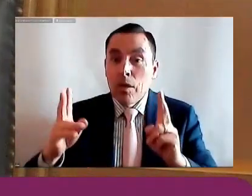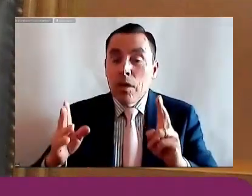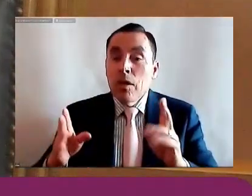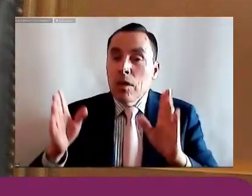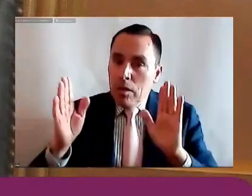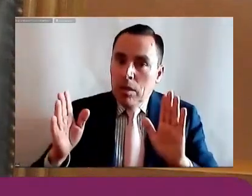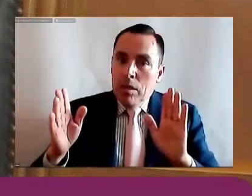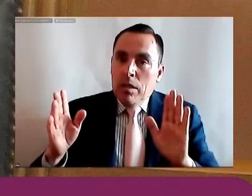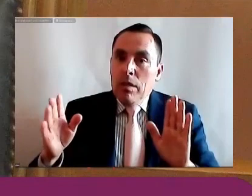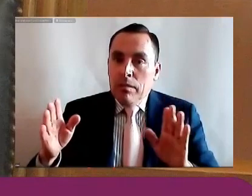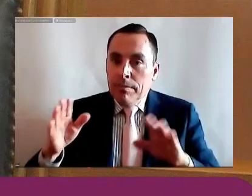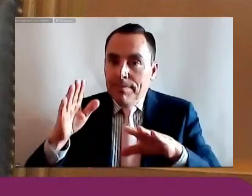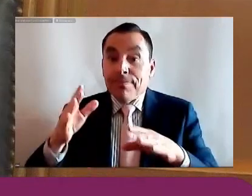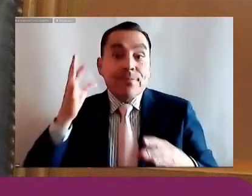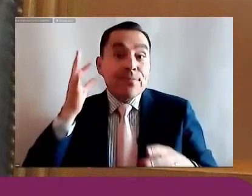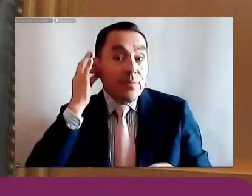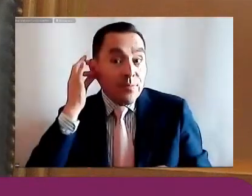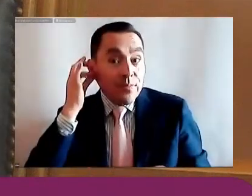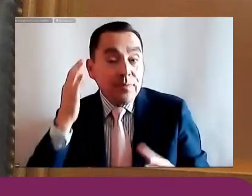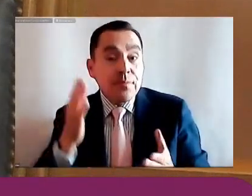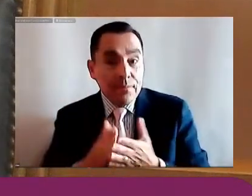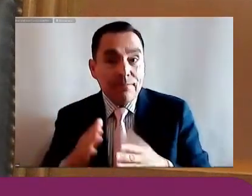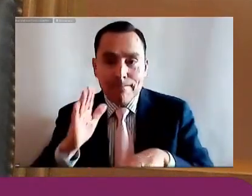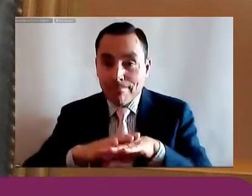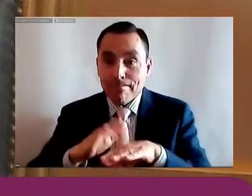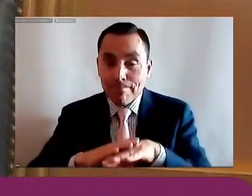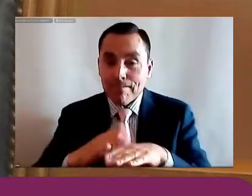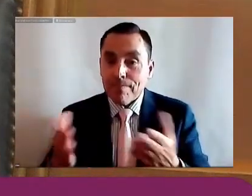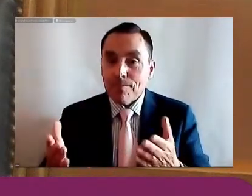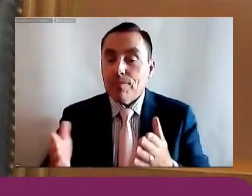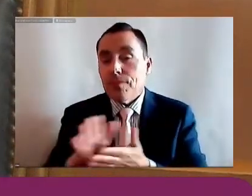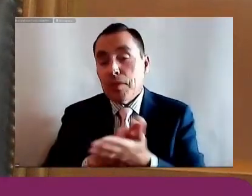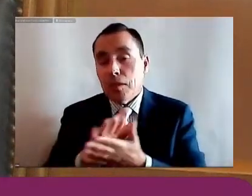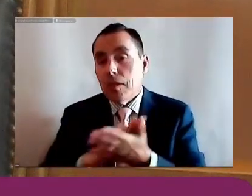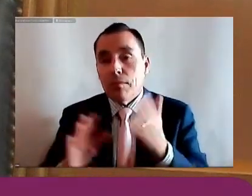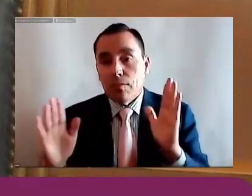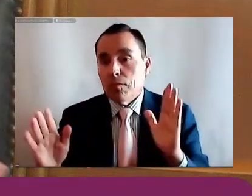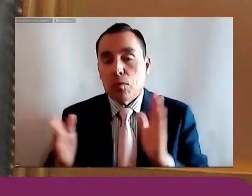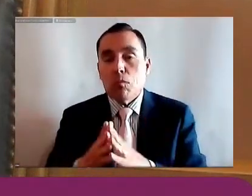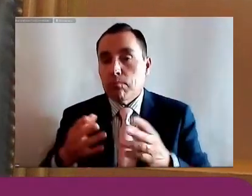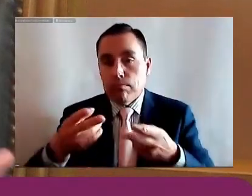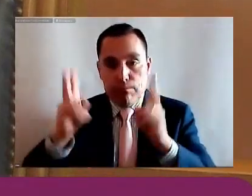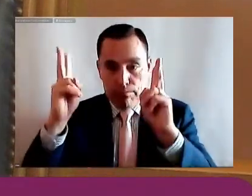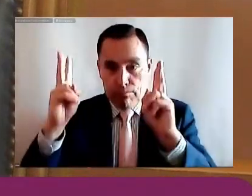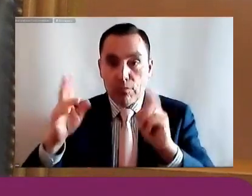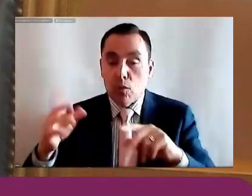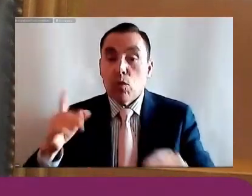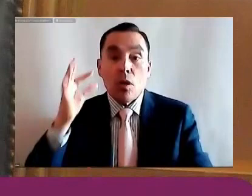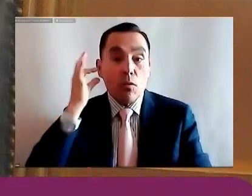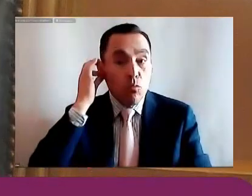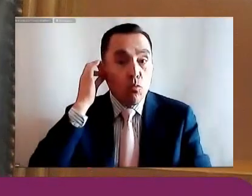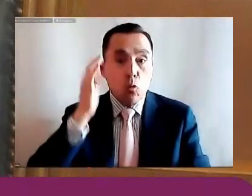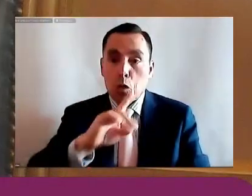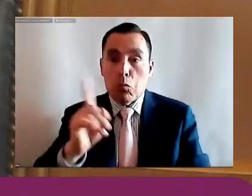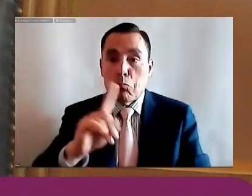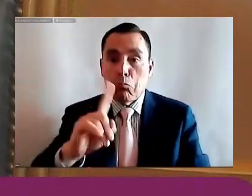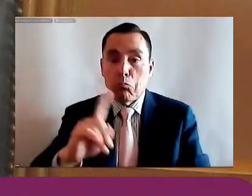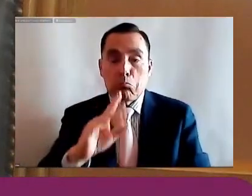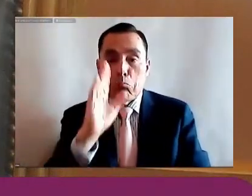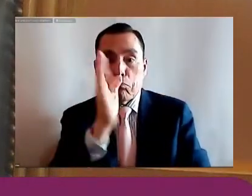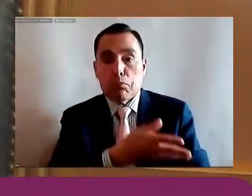las mujeres ni siquiera no son derechos irrenunciables, además, no es, incluso una mujer si no se lo quiere tomar se lo tiene que tomar